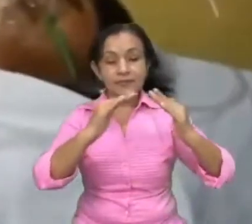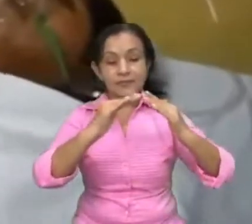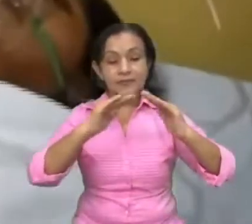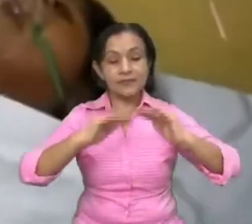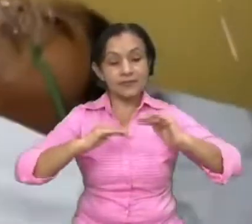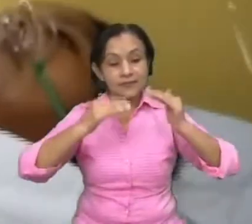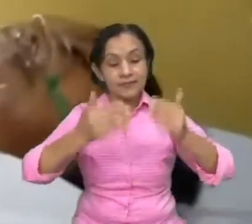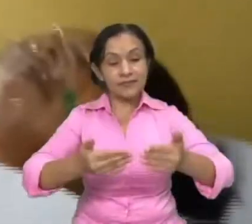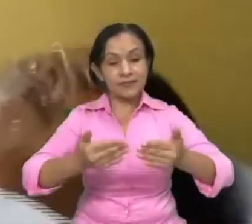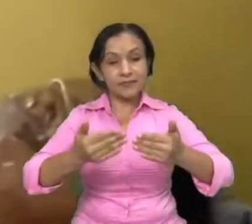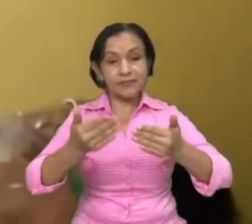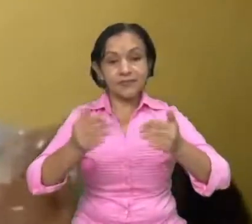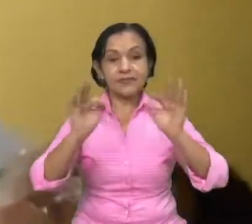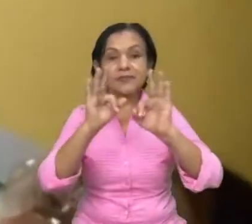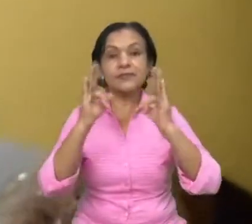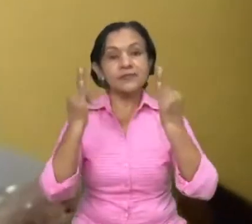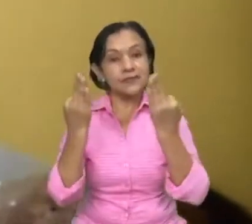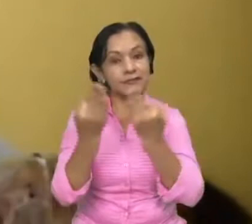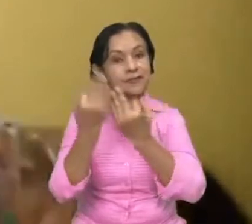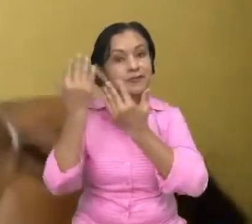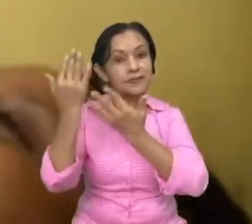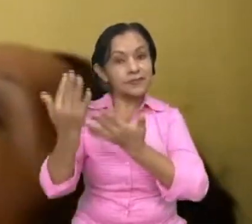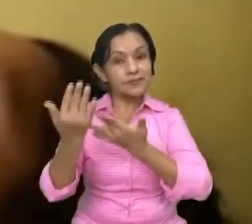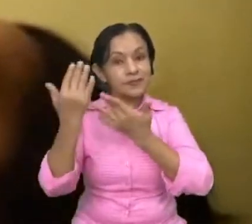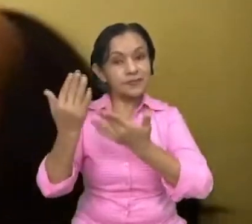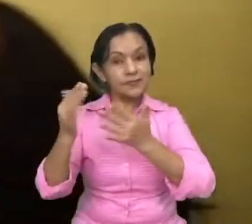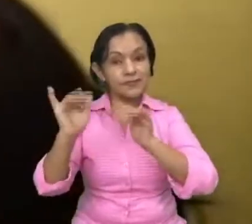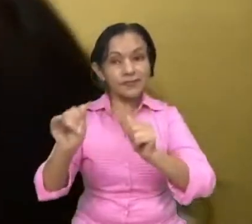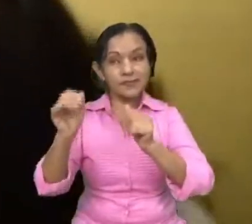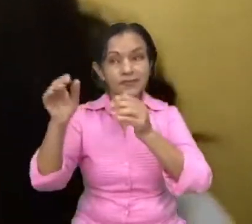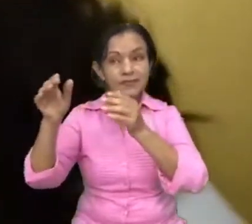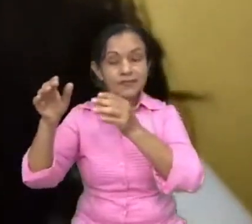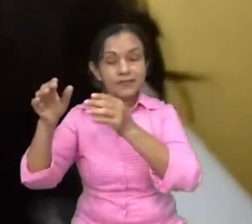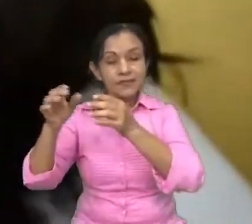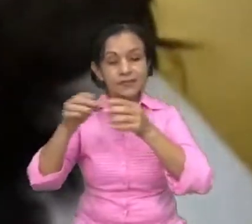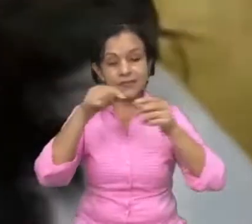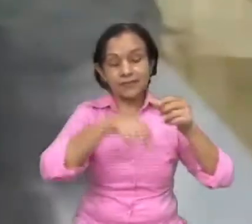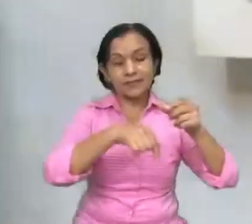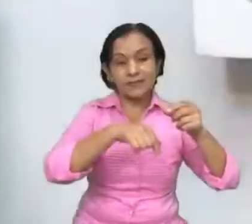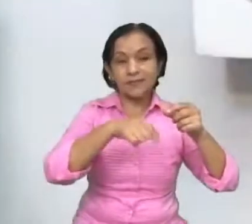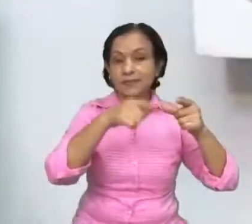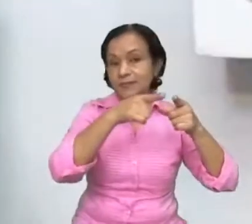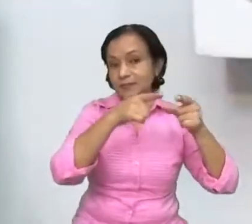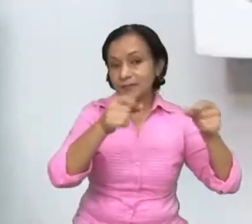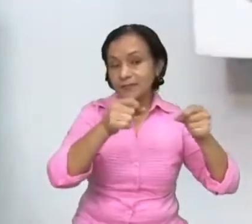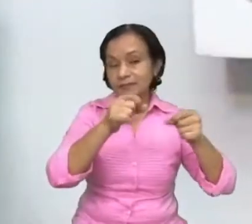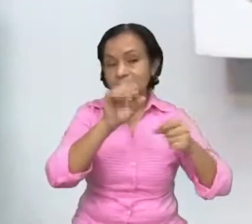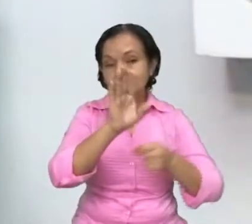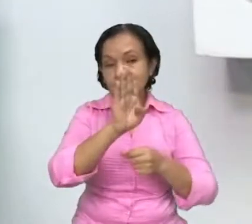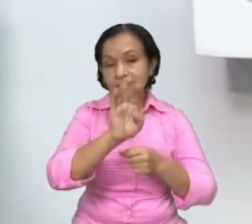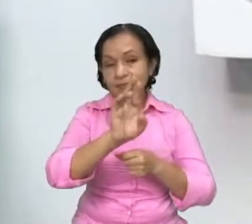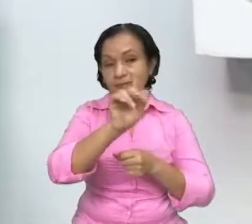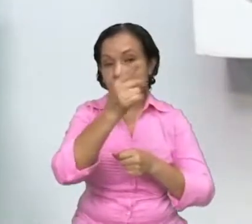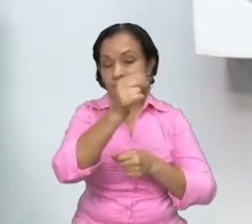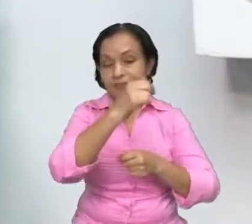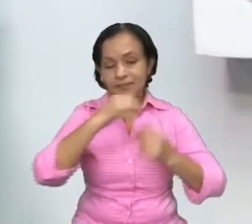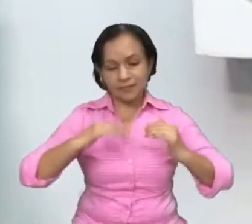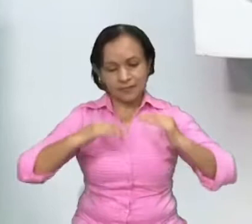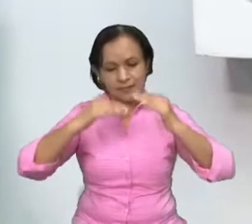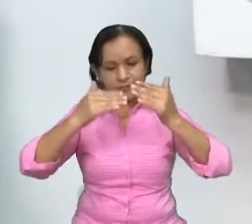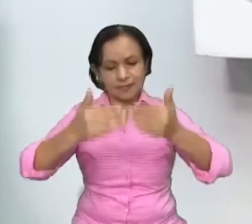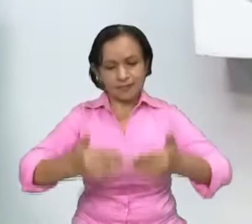casa materna con la familia esperando estas condiciones para el traslado, fue enviado al hospital Berta Calderón, se